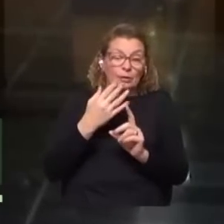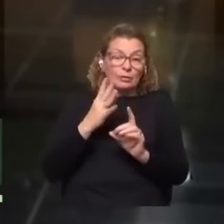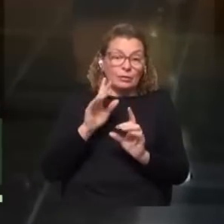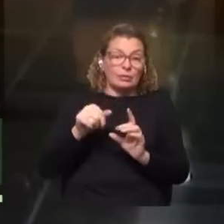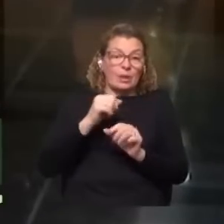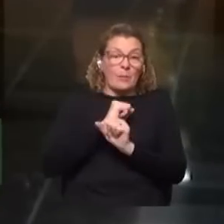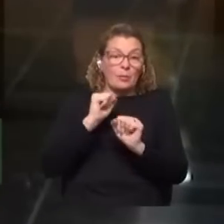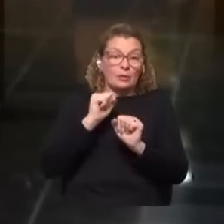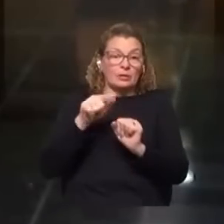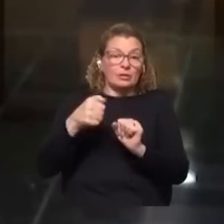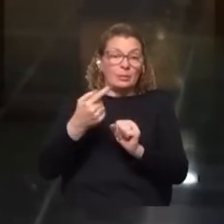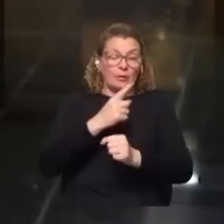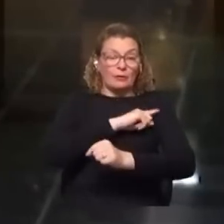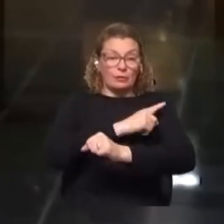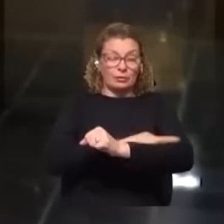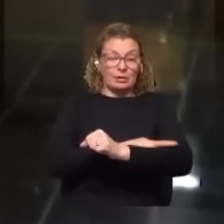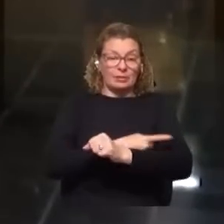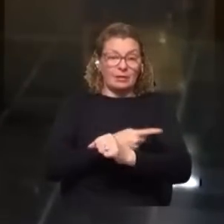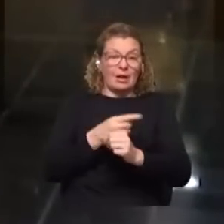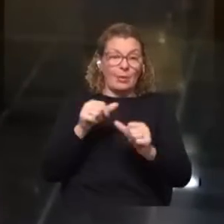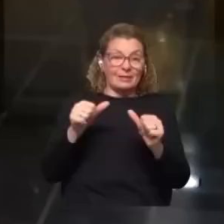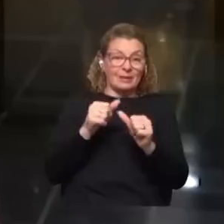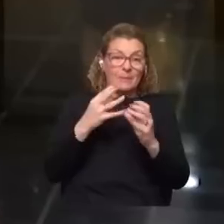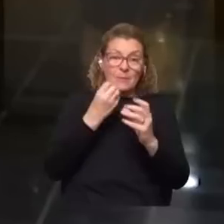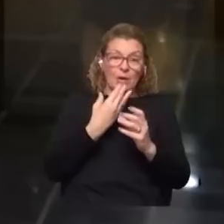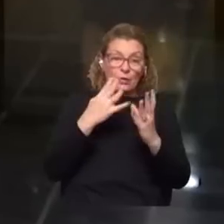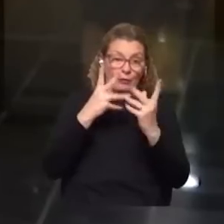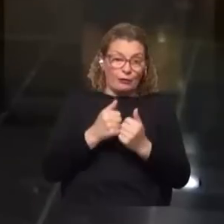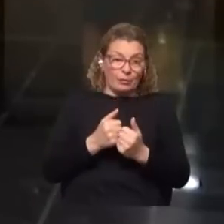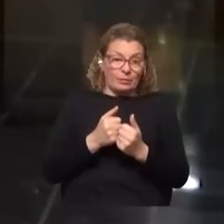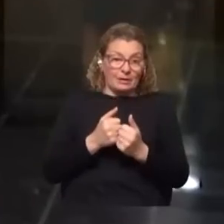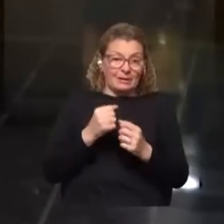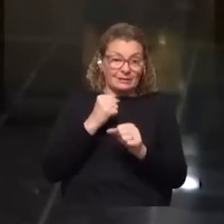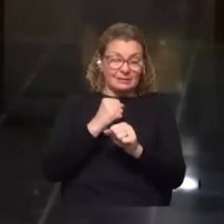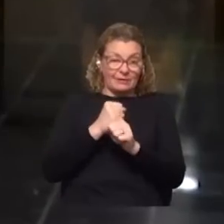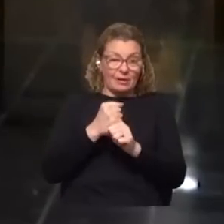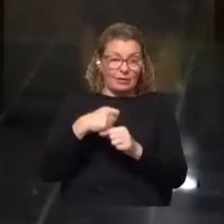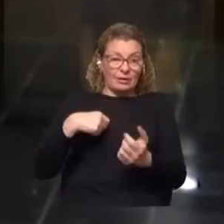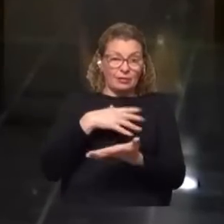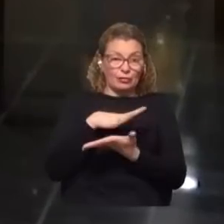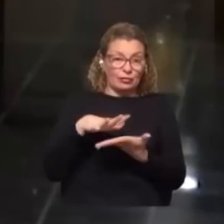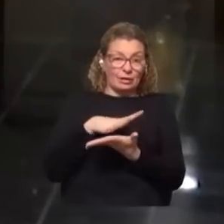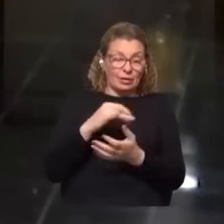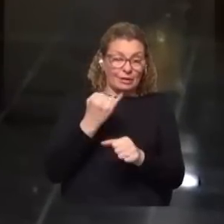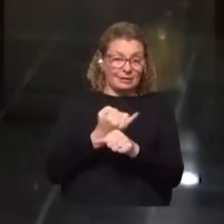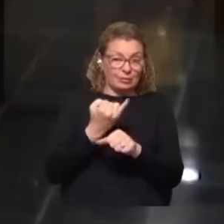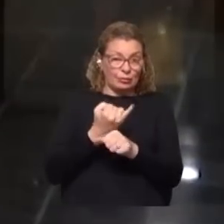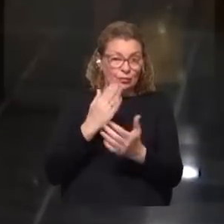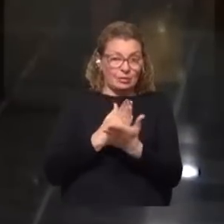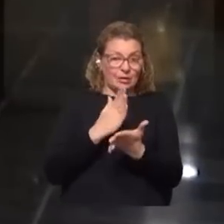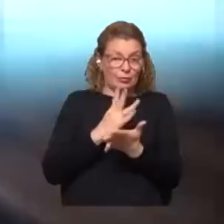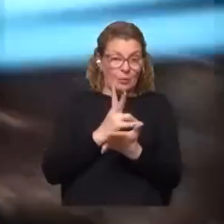símbolo de poder fortalecer o por lo menos articular de mejor manera la el trabajo entre la sociedad civil organizada y la institución de Derechos